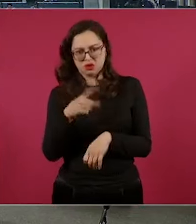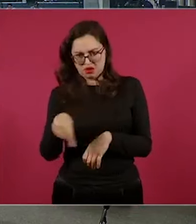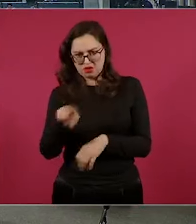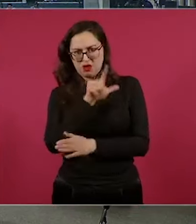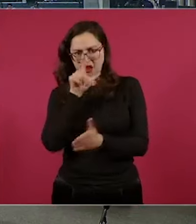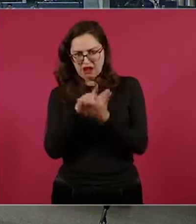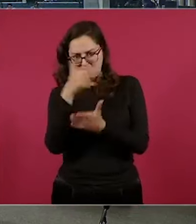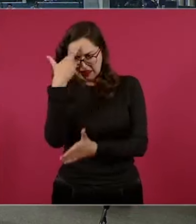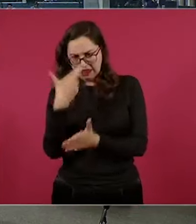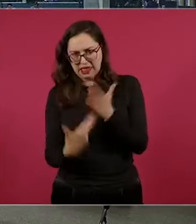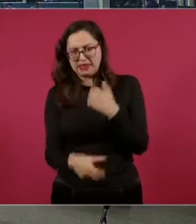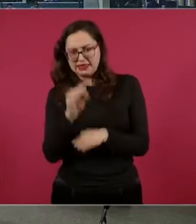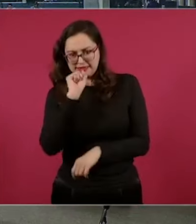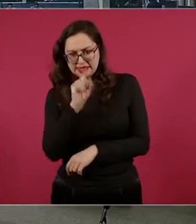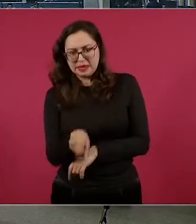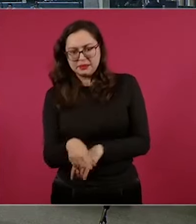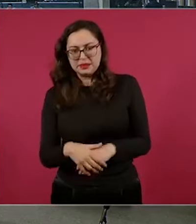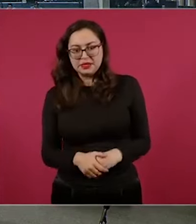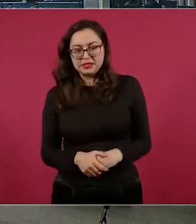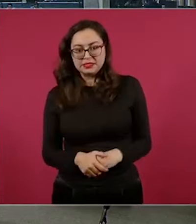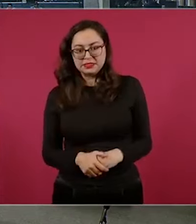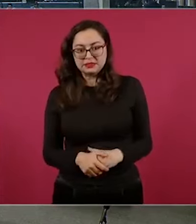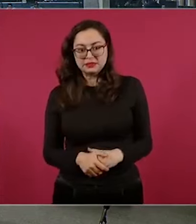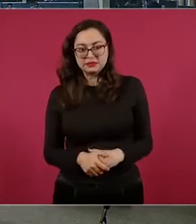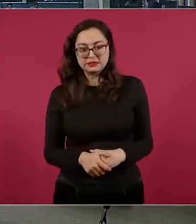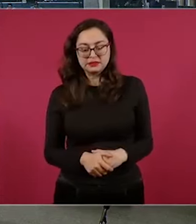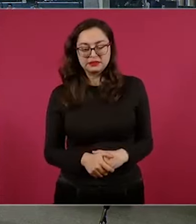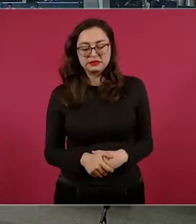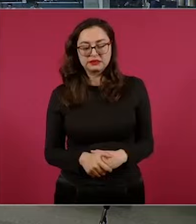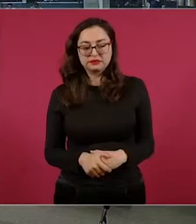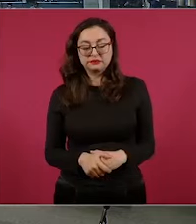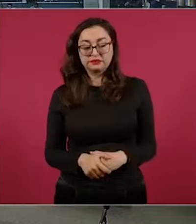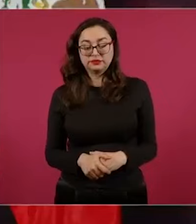Yo recuerdo que la revista Forbes, ¿no?